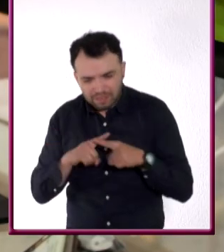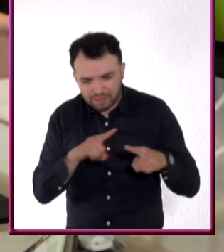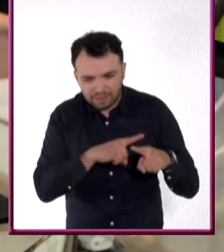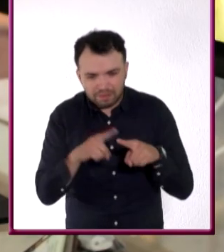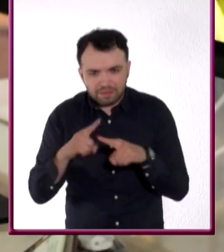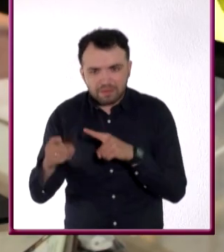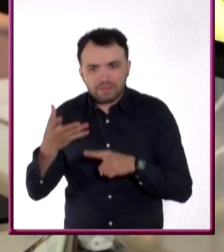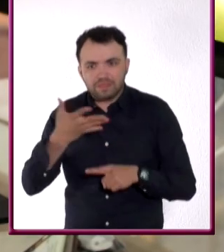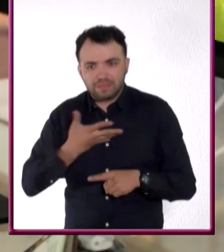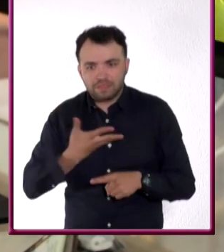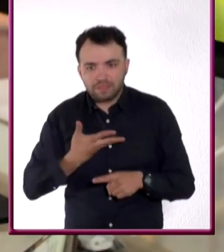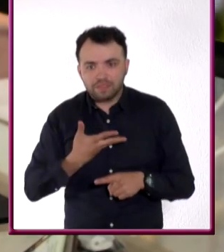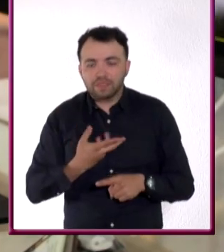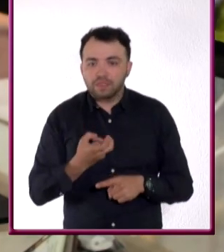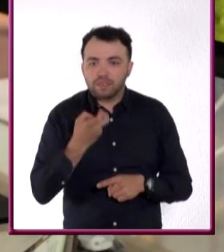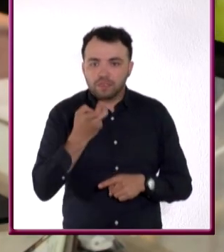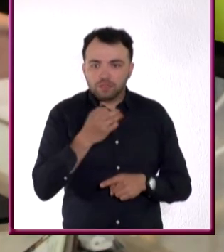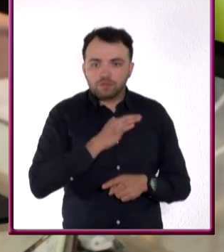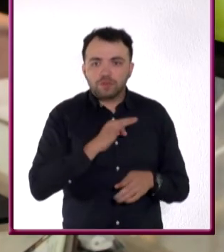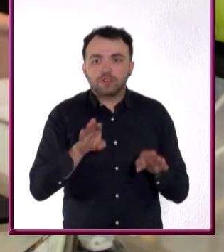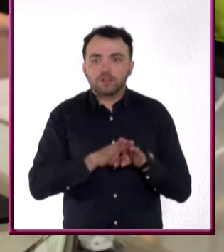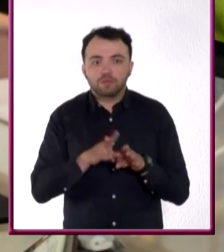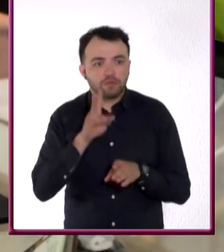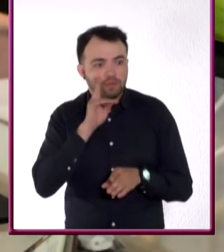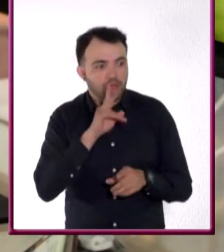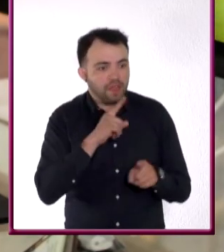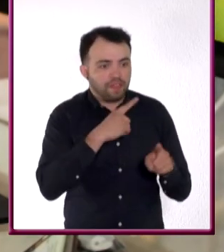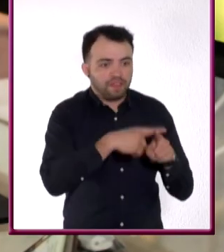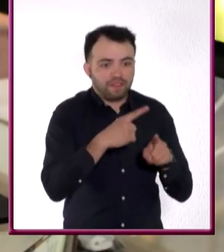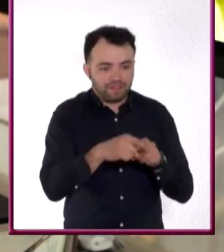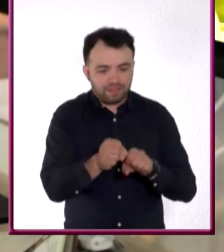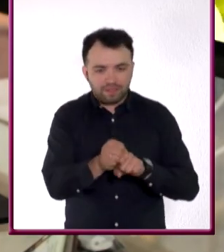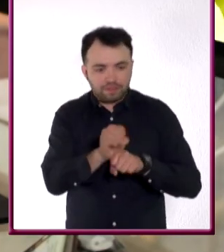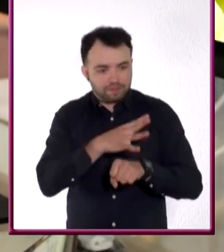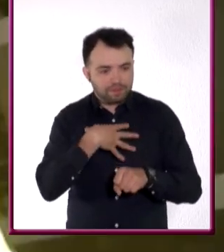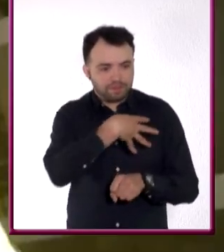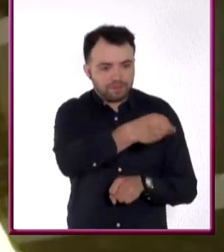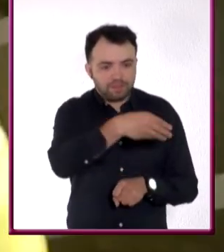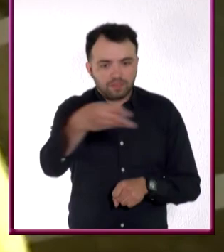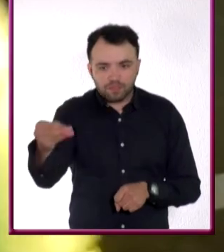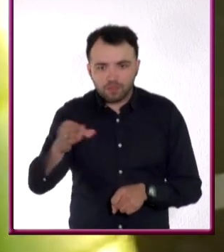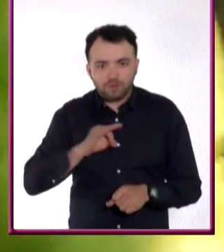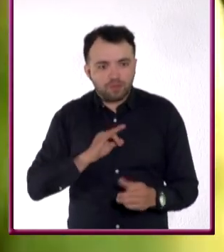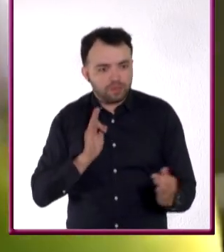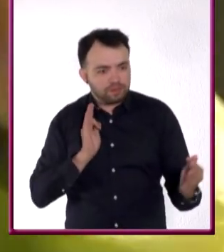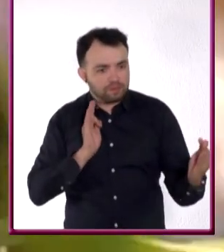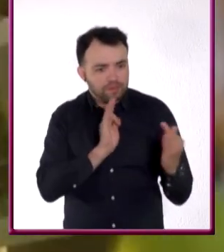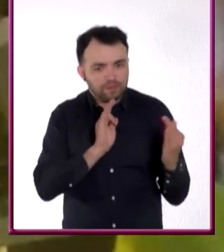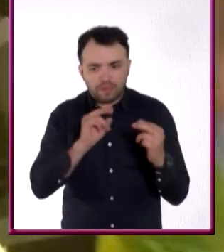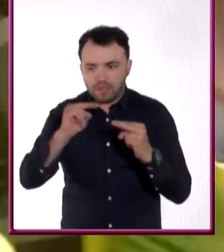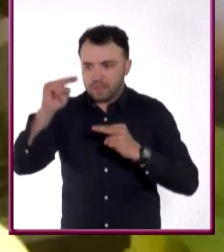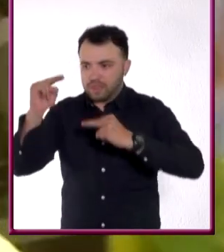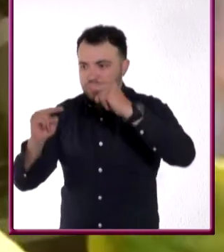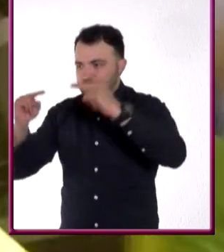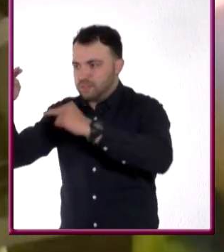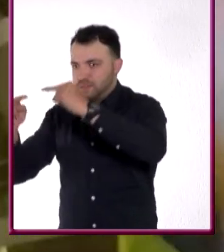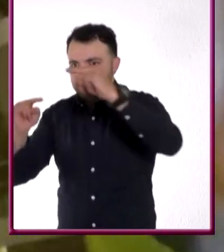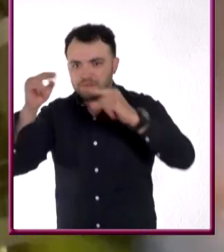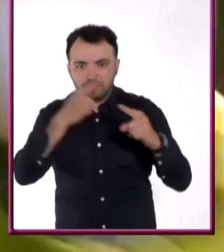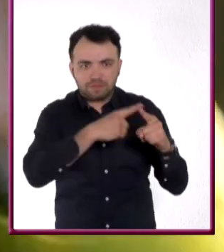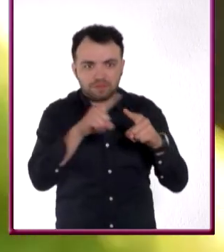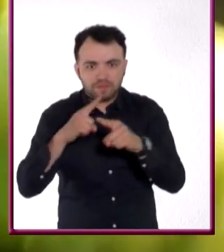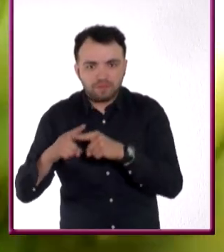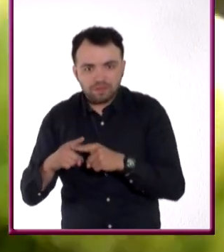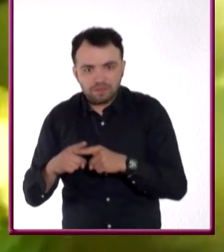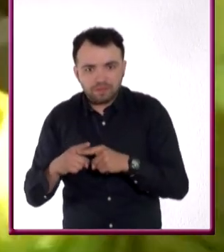puedes querer incluir más clases y puedes tener un acercamiento como a distintas escalas en el espacio,